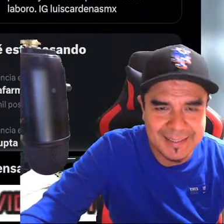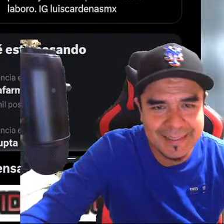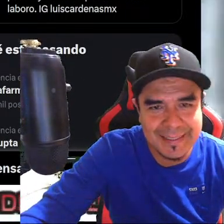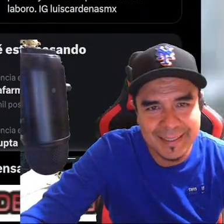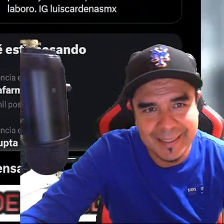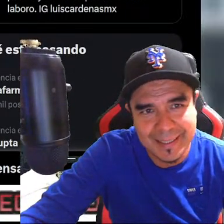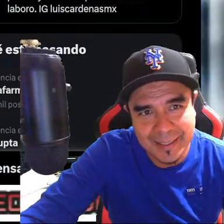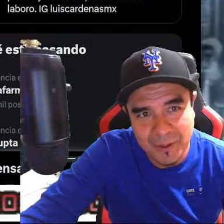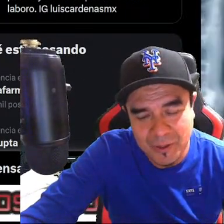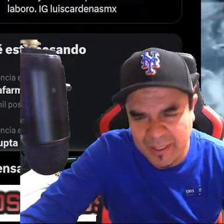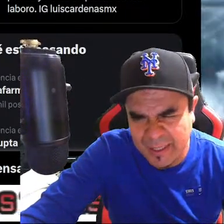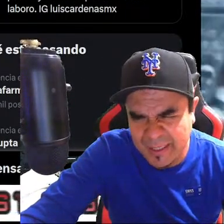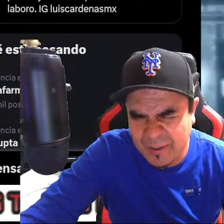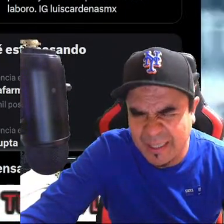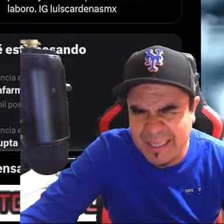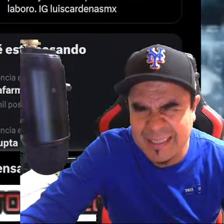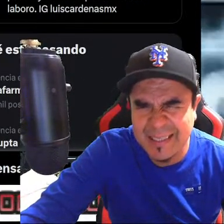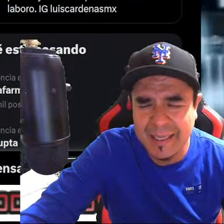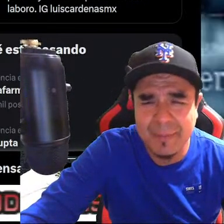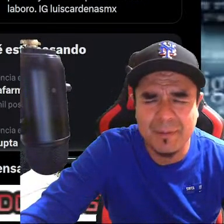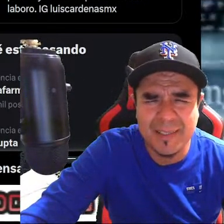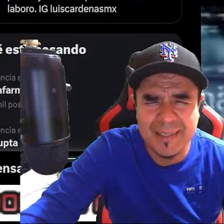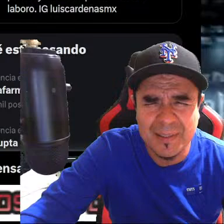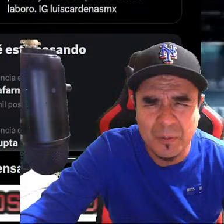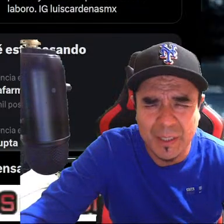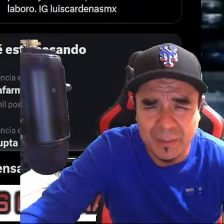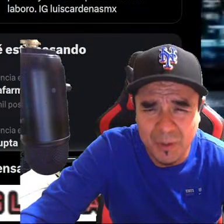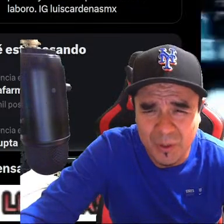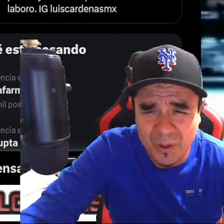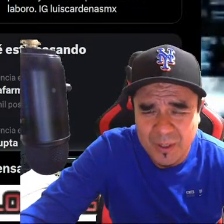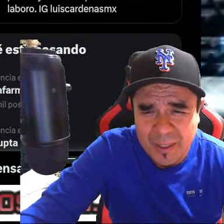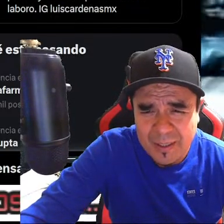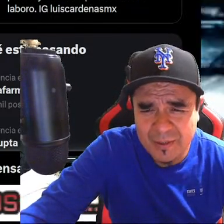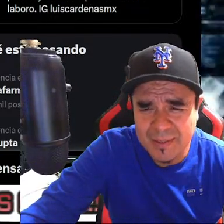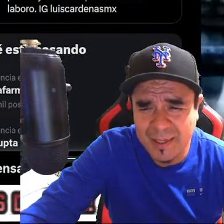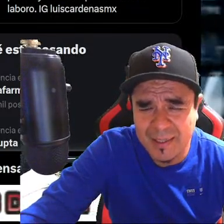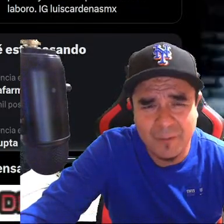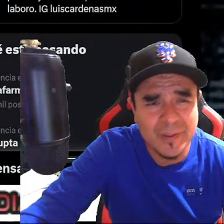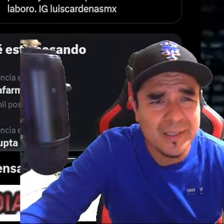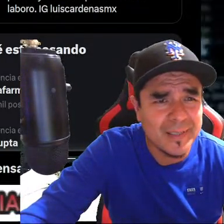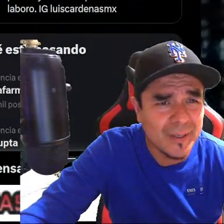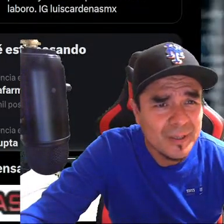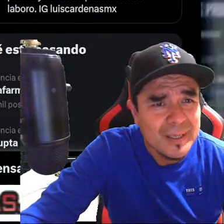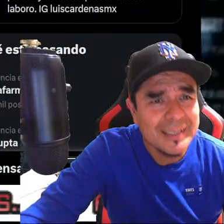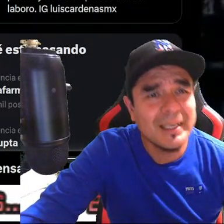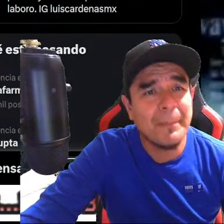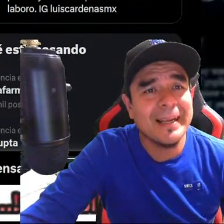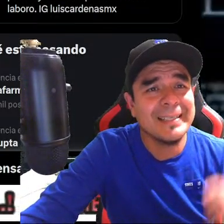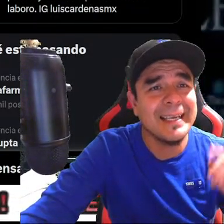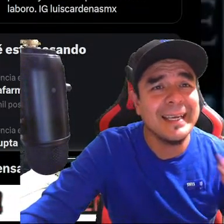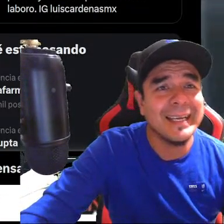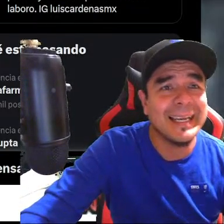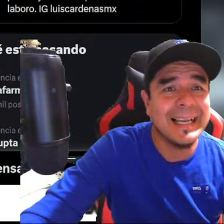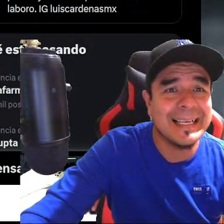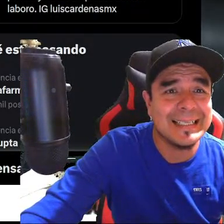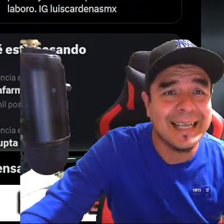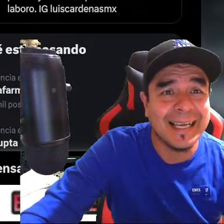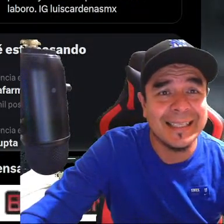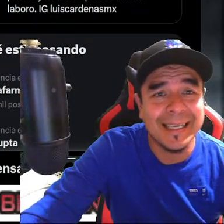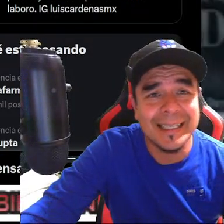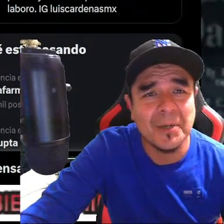Luis Cárdenas, que bueno, que creo que él es de MBC, si no me equivoco, creo que sale en El Financiero. Dice, parece que